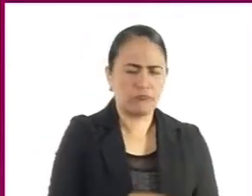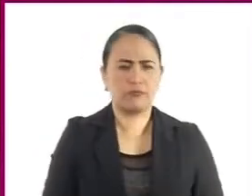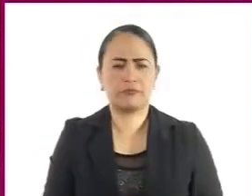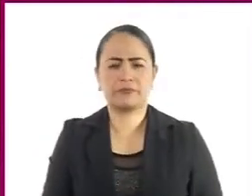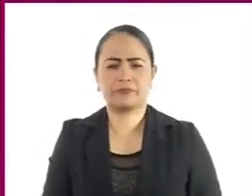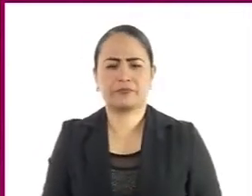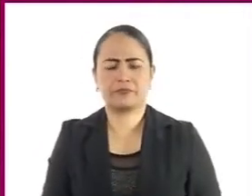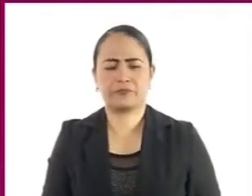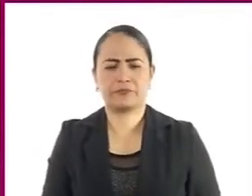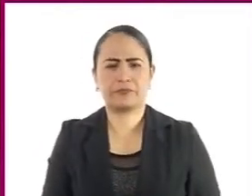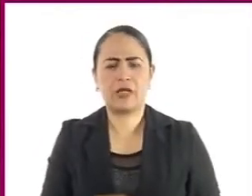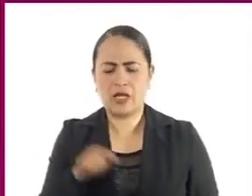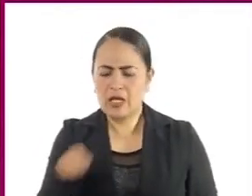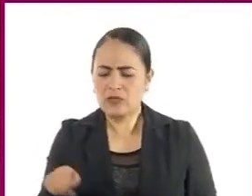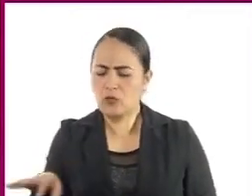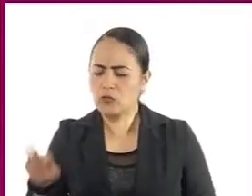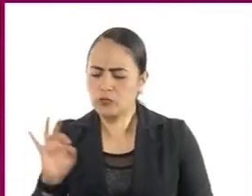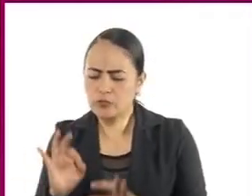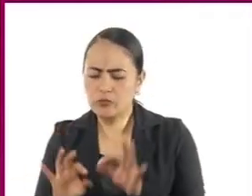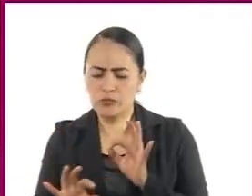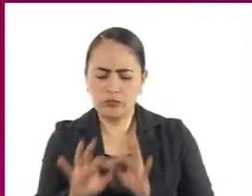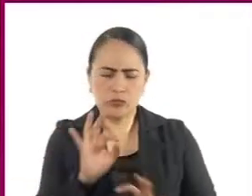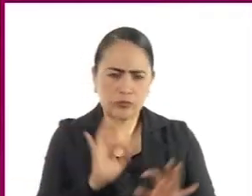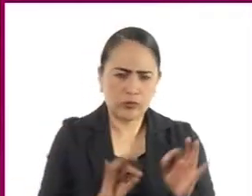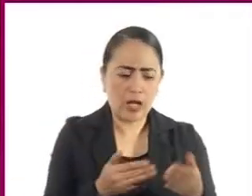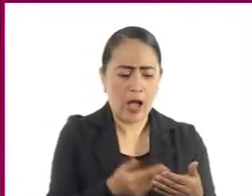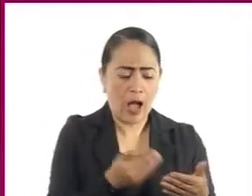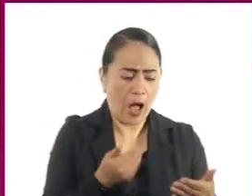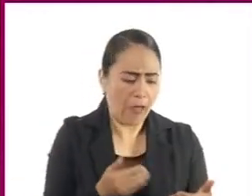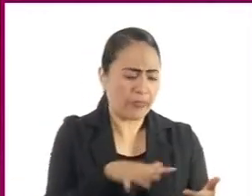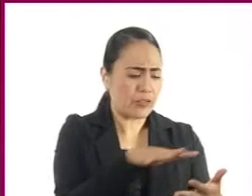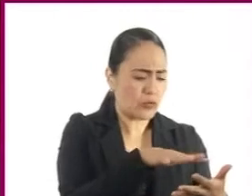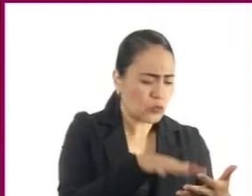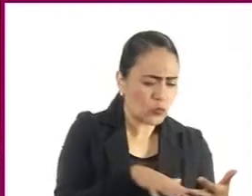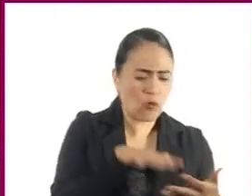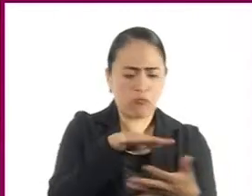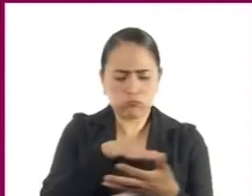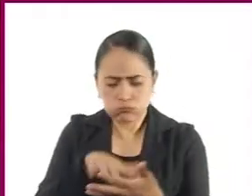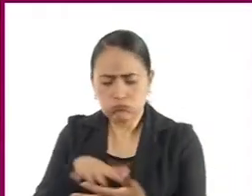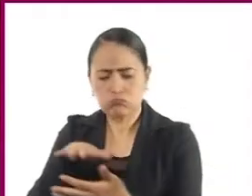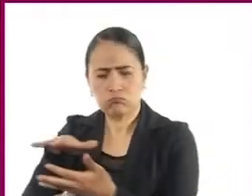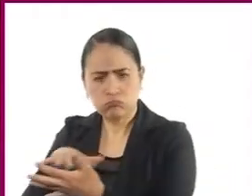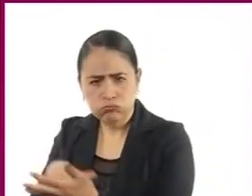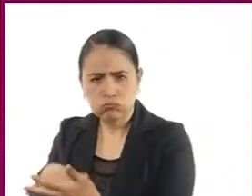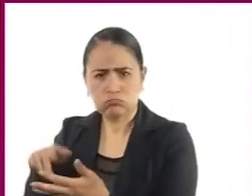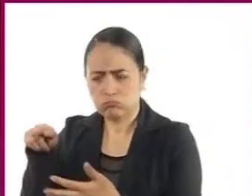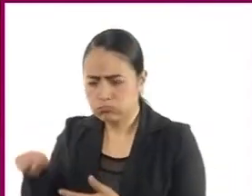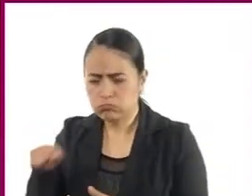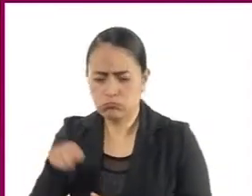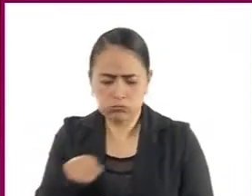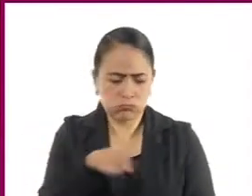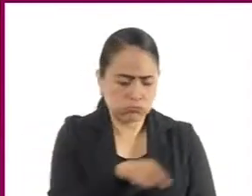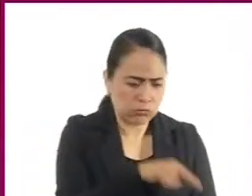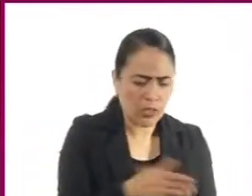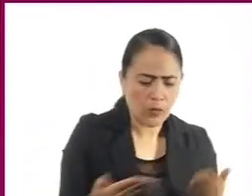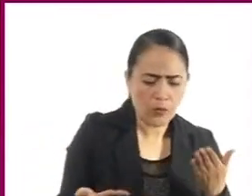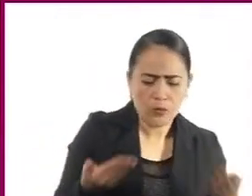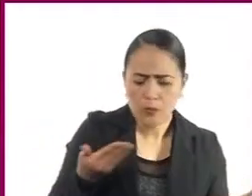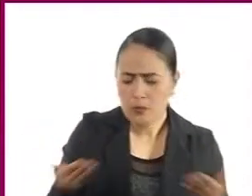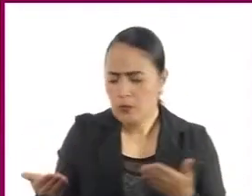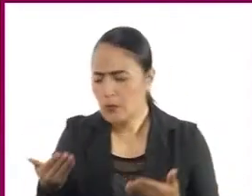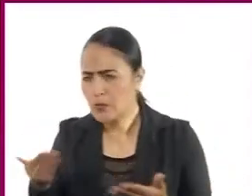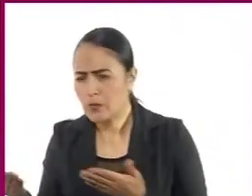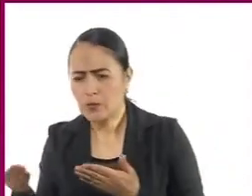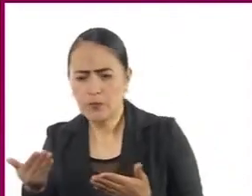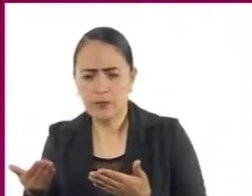cabo esta destreza es necesario leer varias fuentes de información. ¿Y de cómo verificar la información que